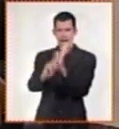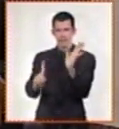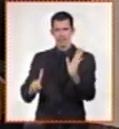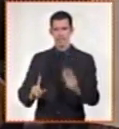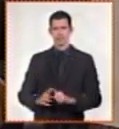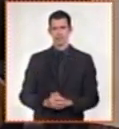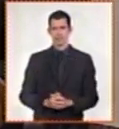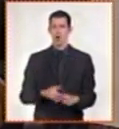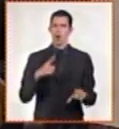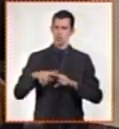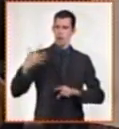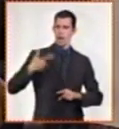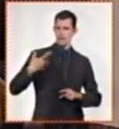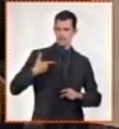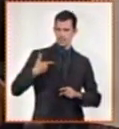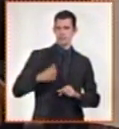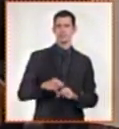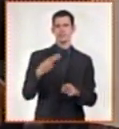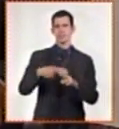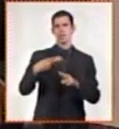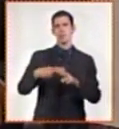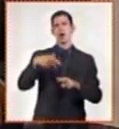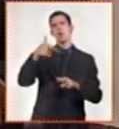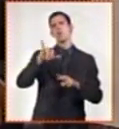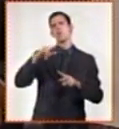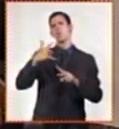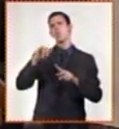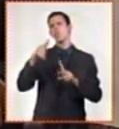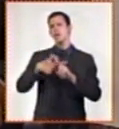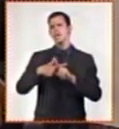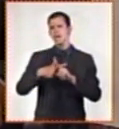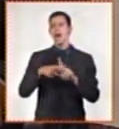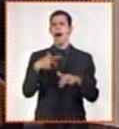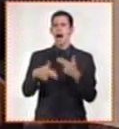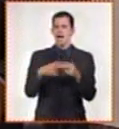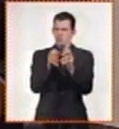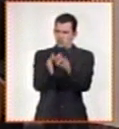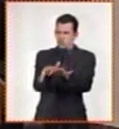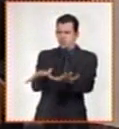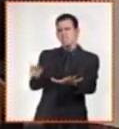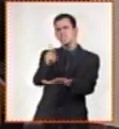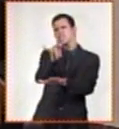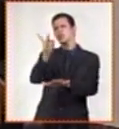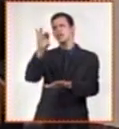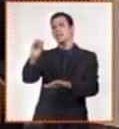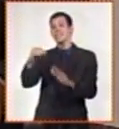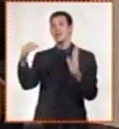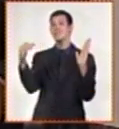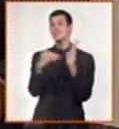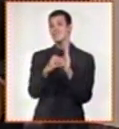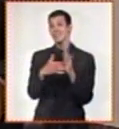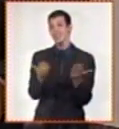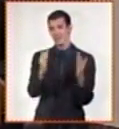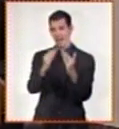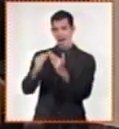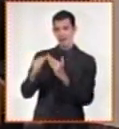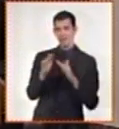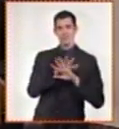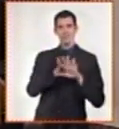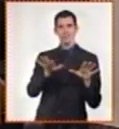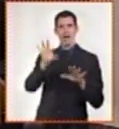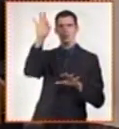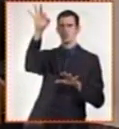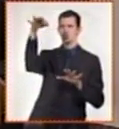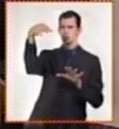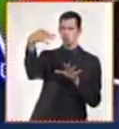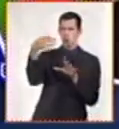proporciona energía limpia a 170.000 hogares y reduce las emisiones de carbono. Y en cuanto